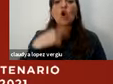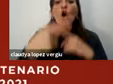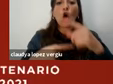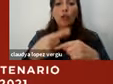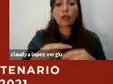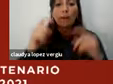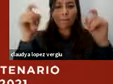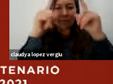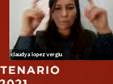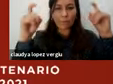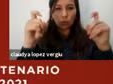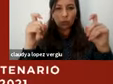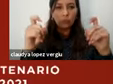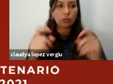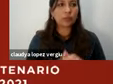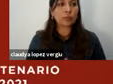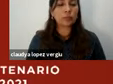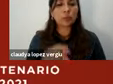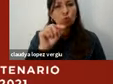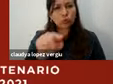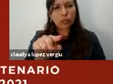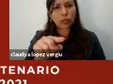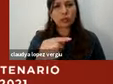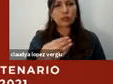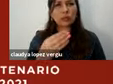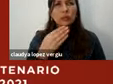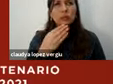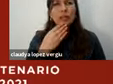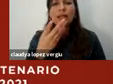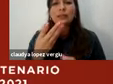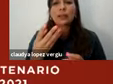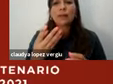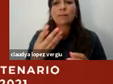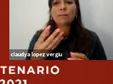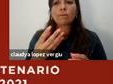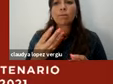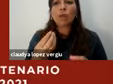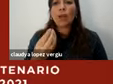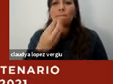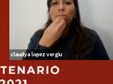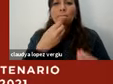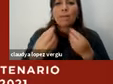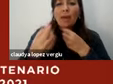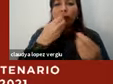pregunta para Uciela. Dice, ¿ustedes hacen algún tipo de tratamiento con plantas